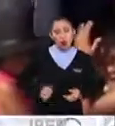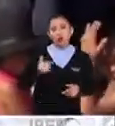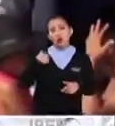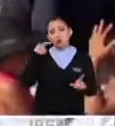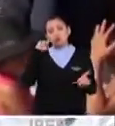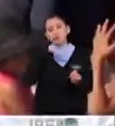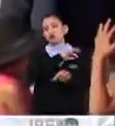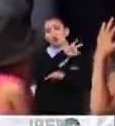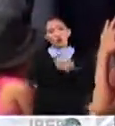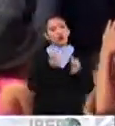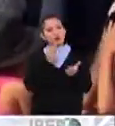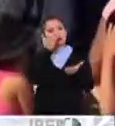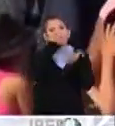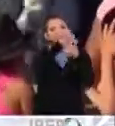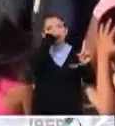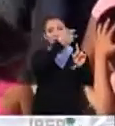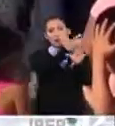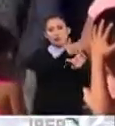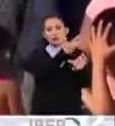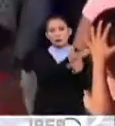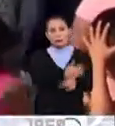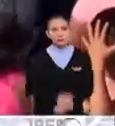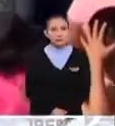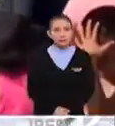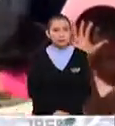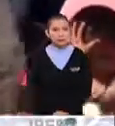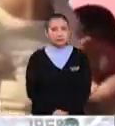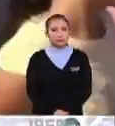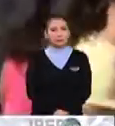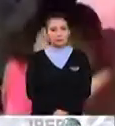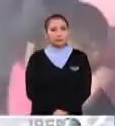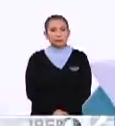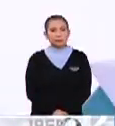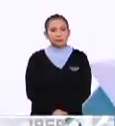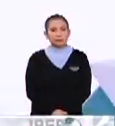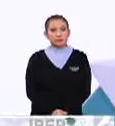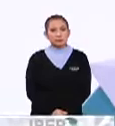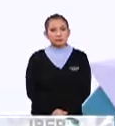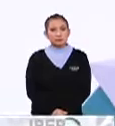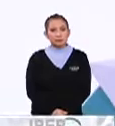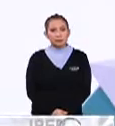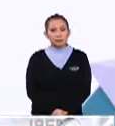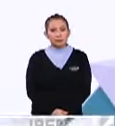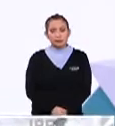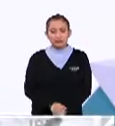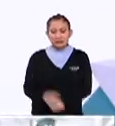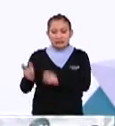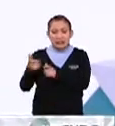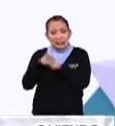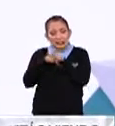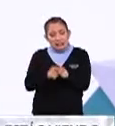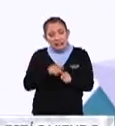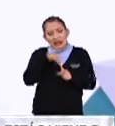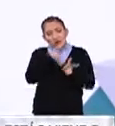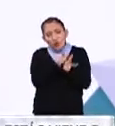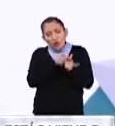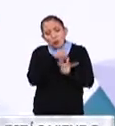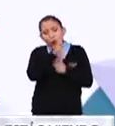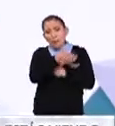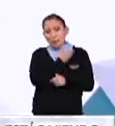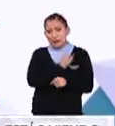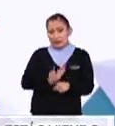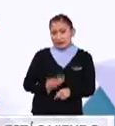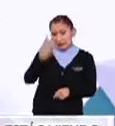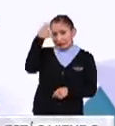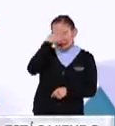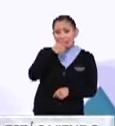con dirección todos ellos a los Estados Unidos. Y ante el avance de estas caravanas, el presidente estadounidense